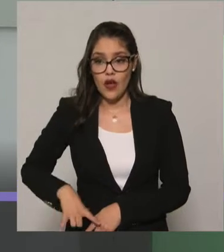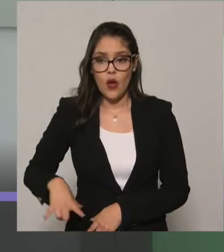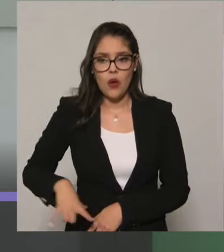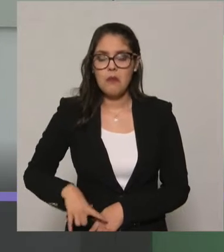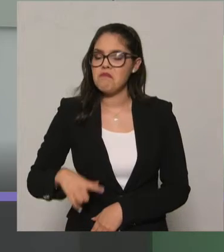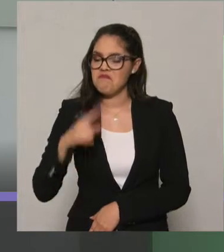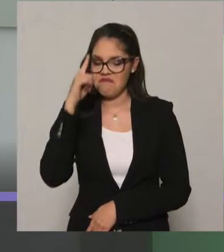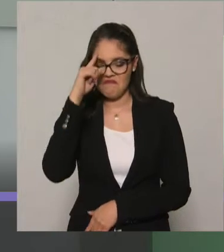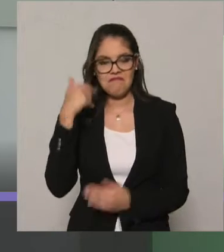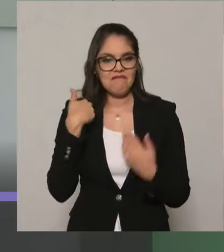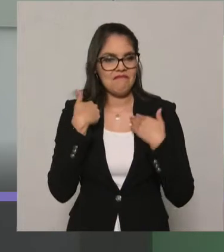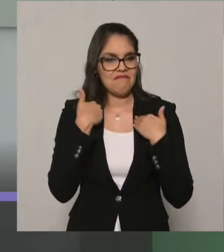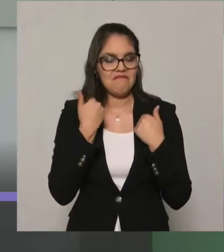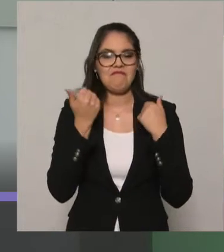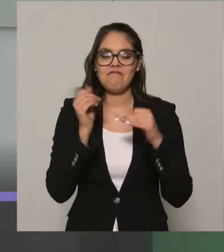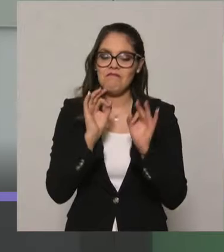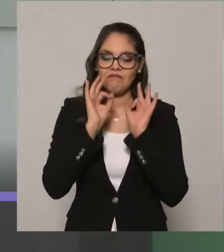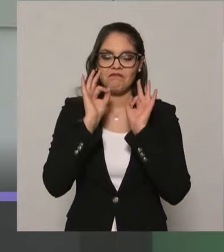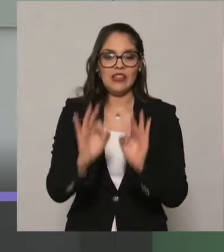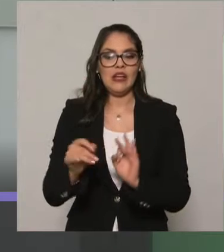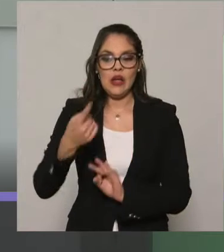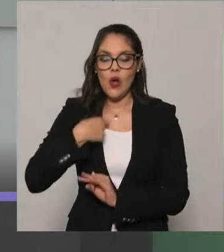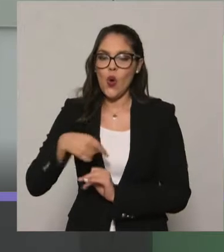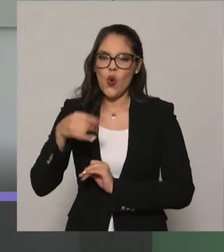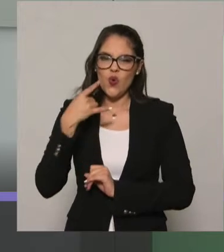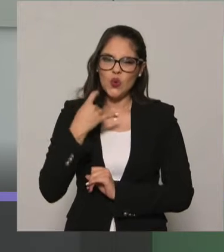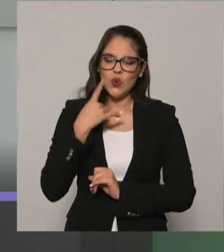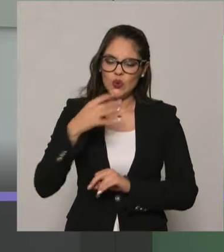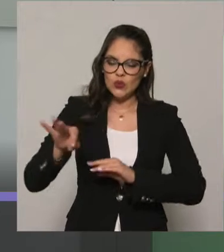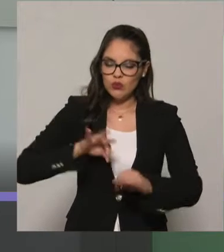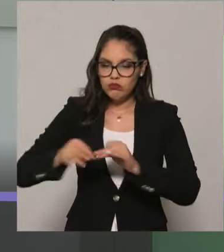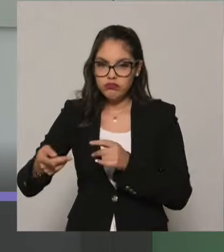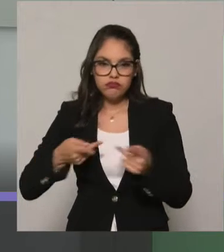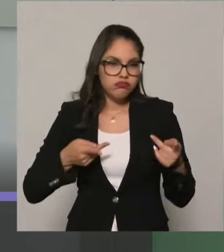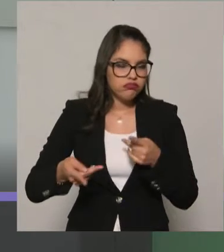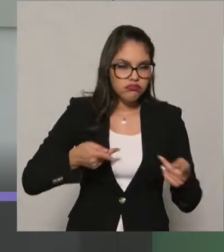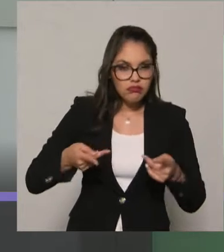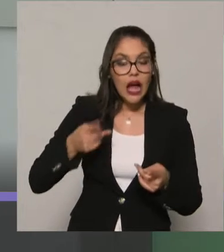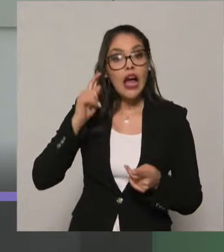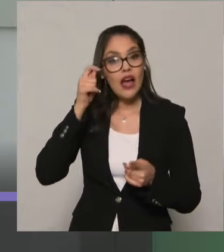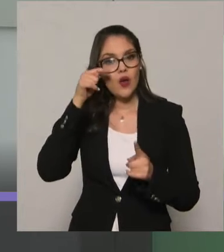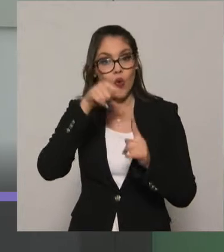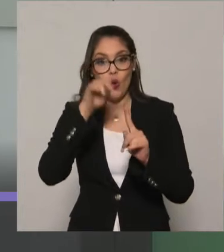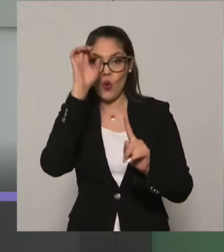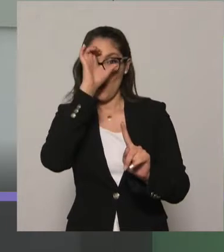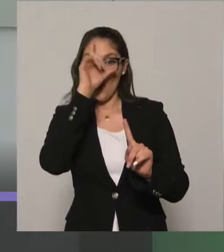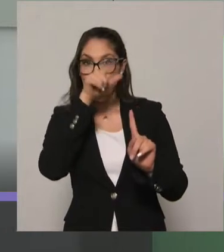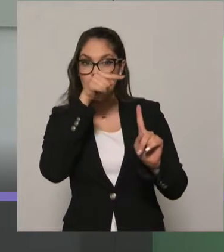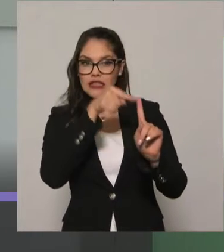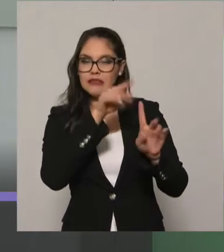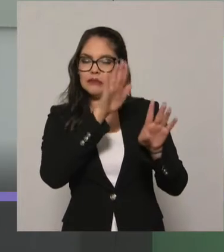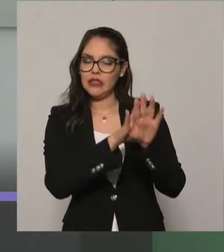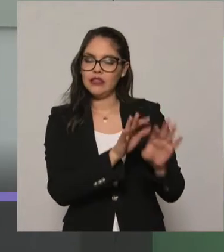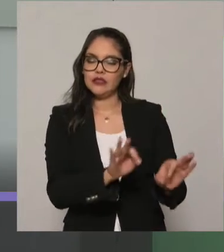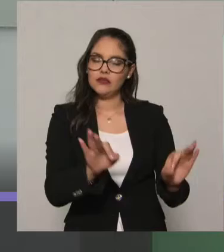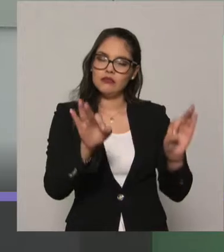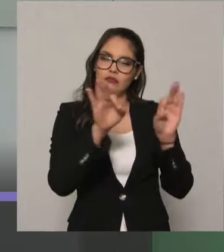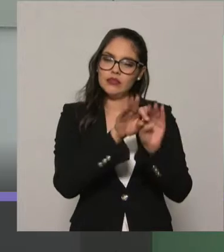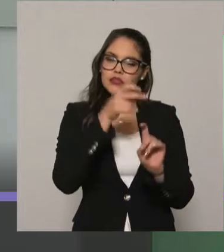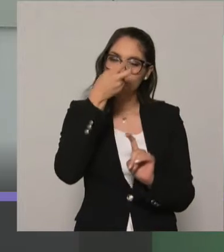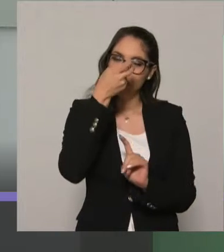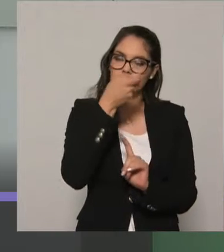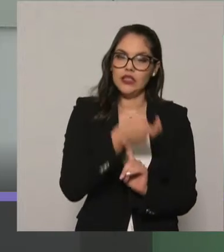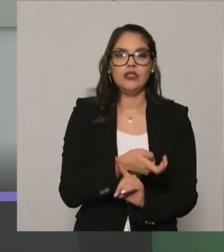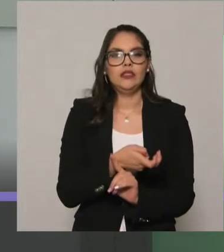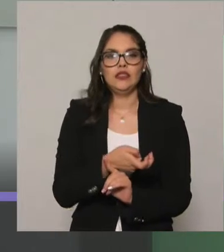muy claro. Estamos trabajando en ese sentido porque la cultura es uno de los grandes corazones, esta ciudad tiene muchos